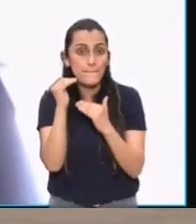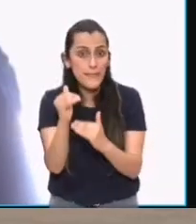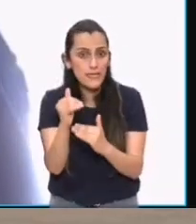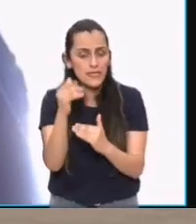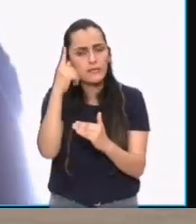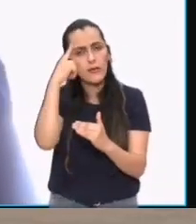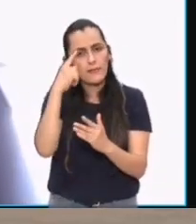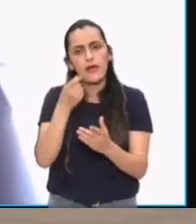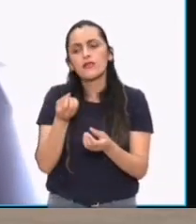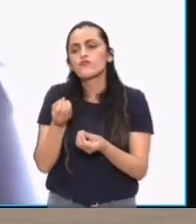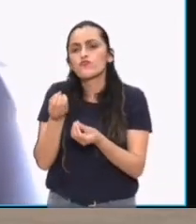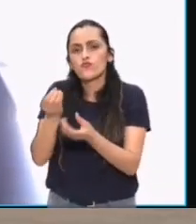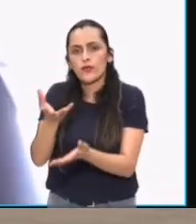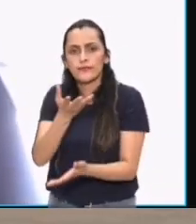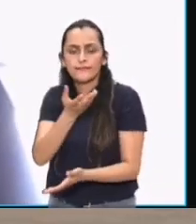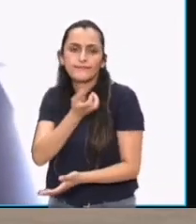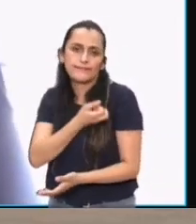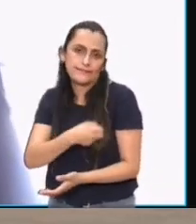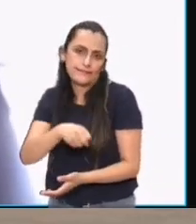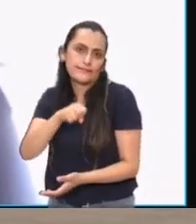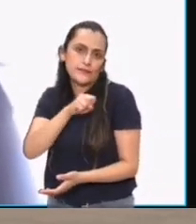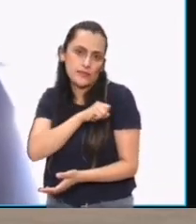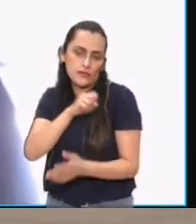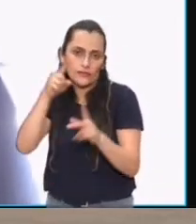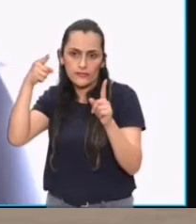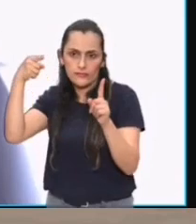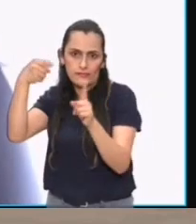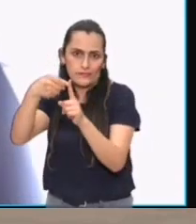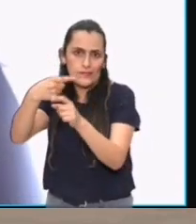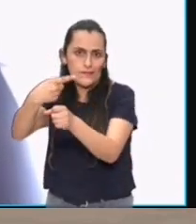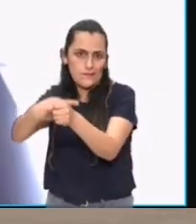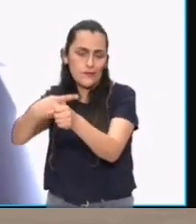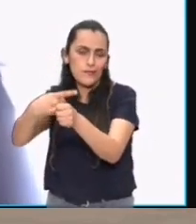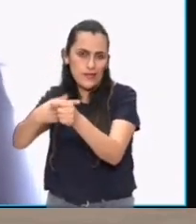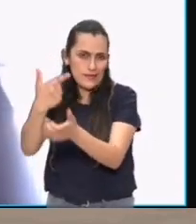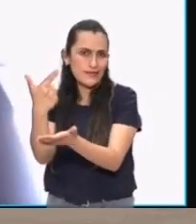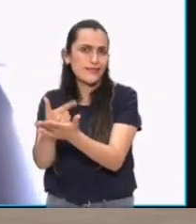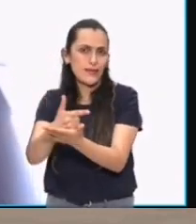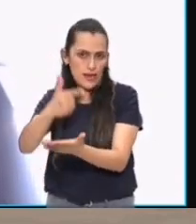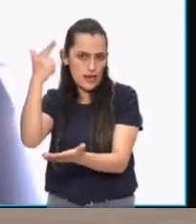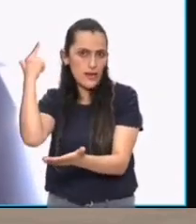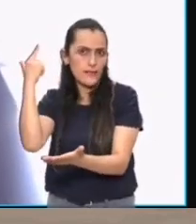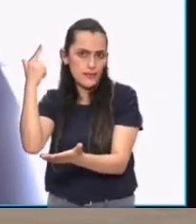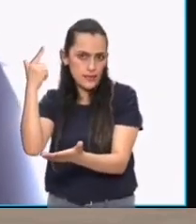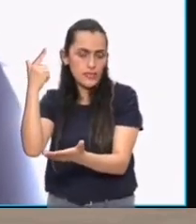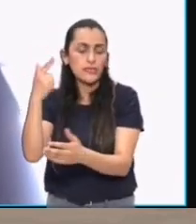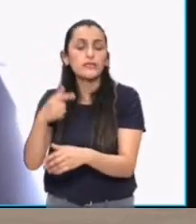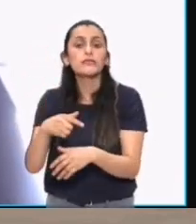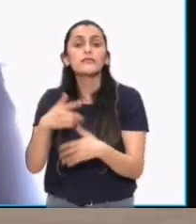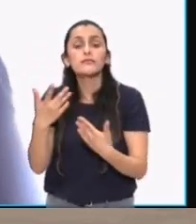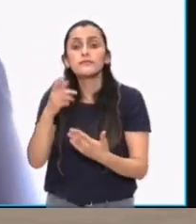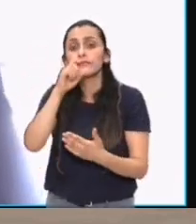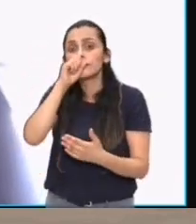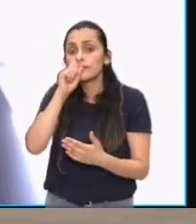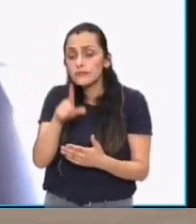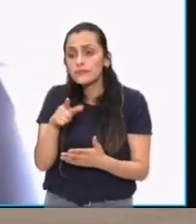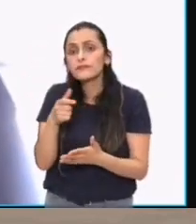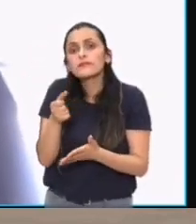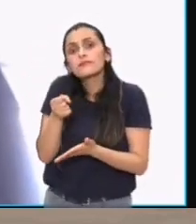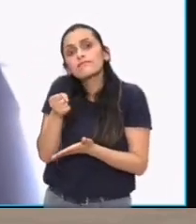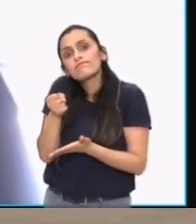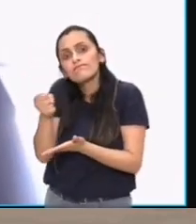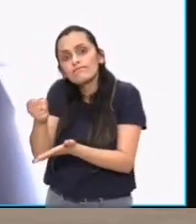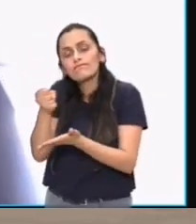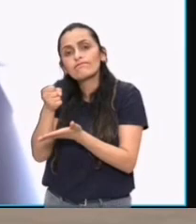ser destinado para temas de enfermedades catastróficas, además de incrementar de manera significativa los presupuestos con los que cuentan